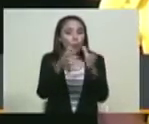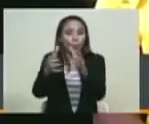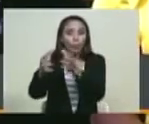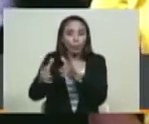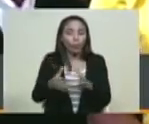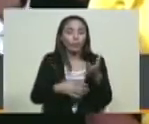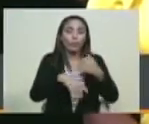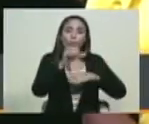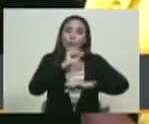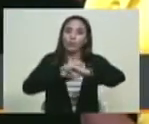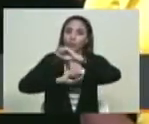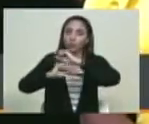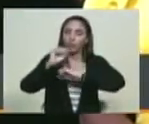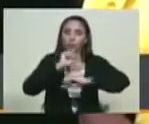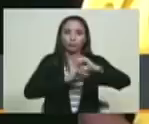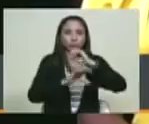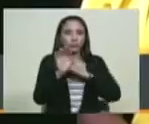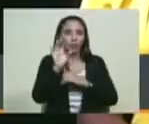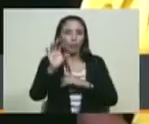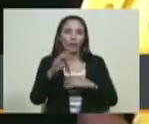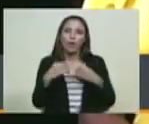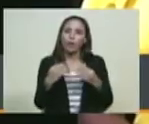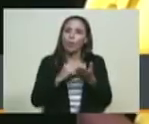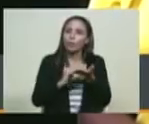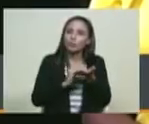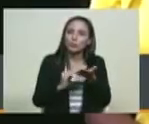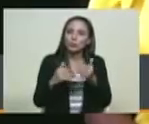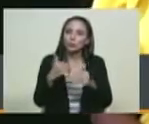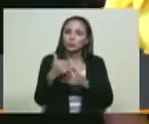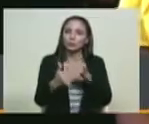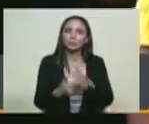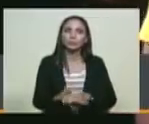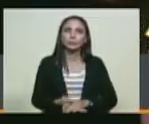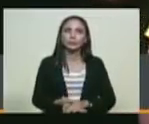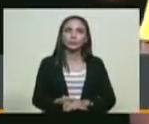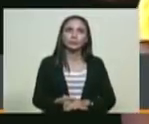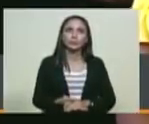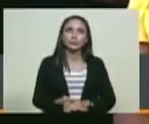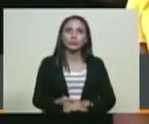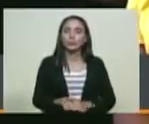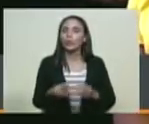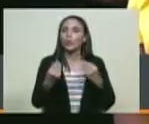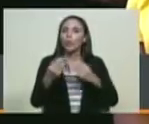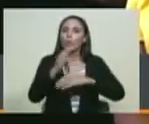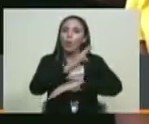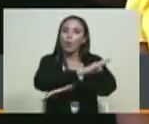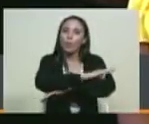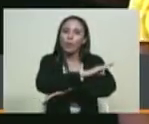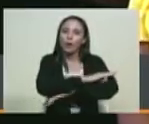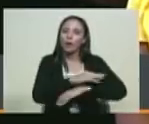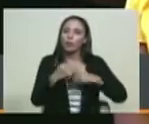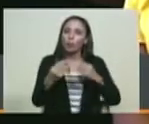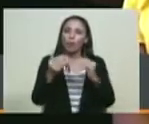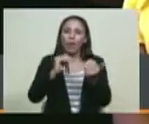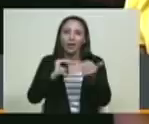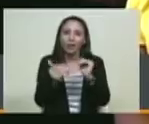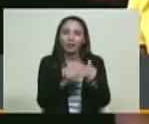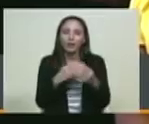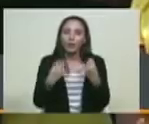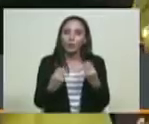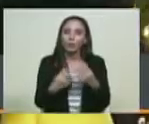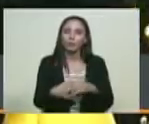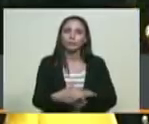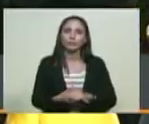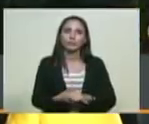muy necesaria, que yo diría el primer gran saldo ha sido la moralización de la República Bolivariana de